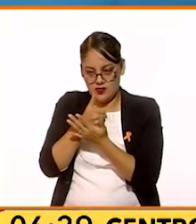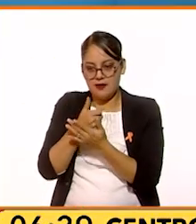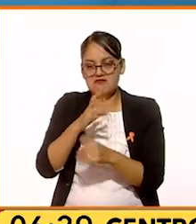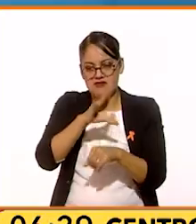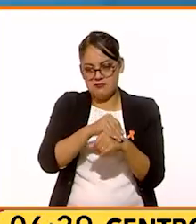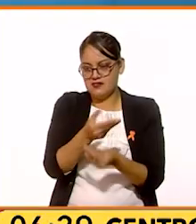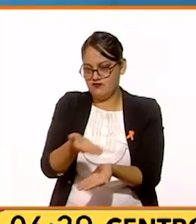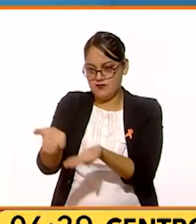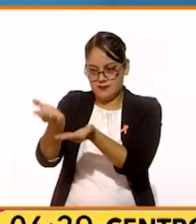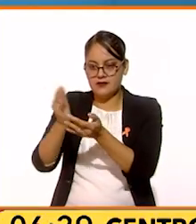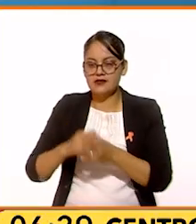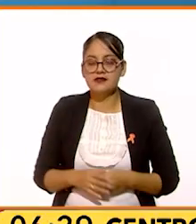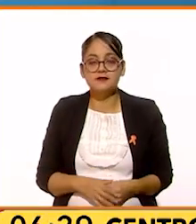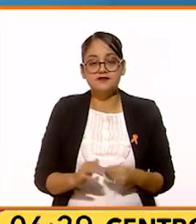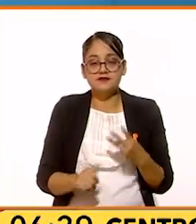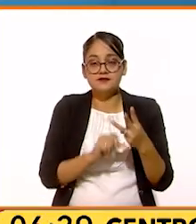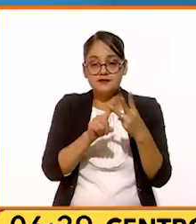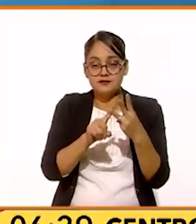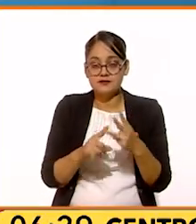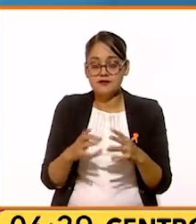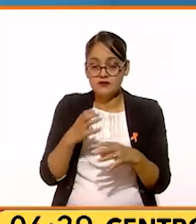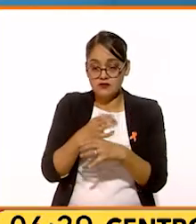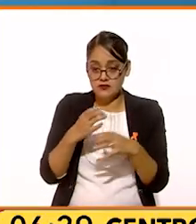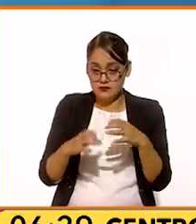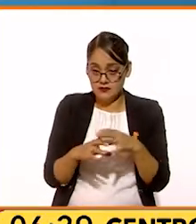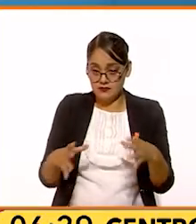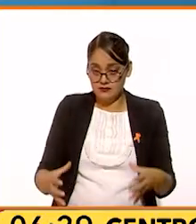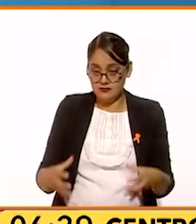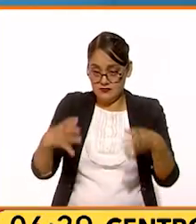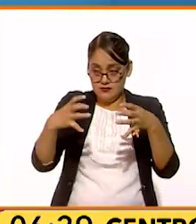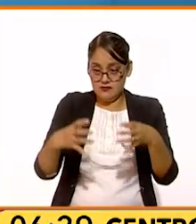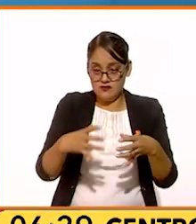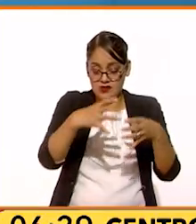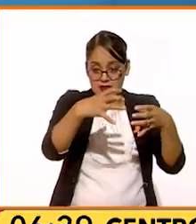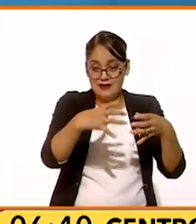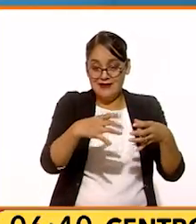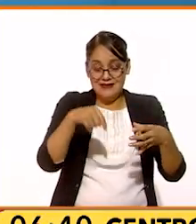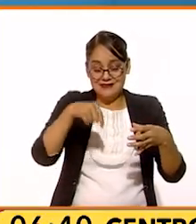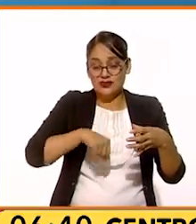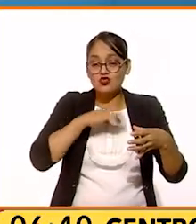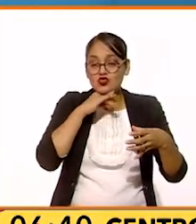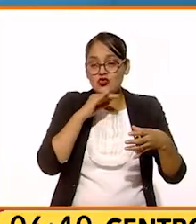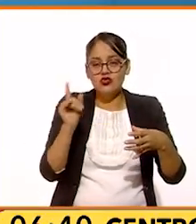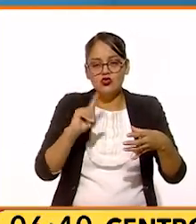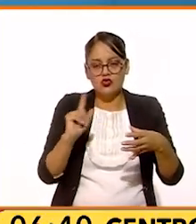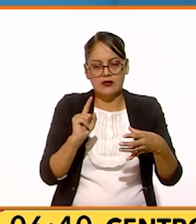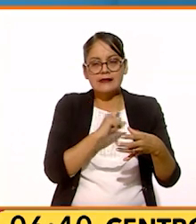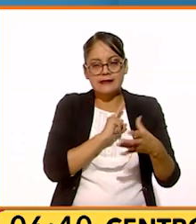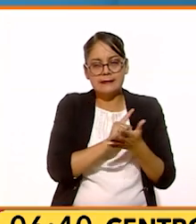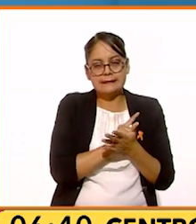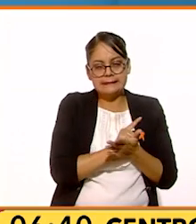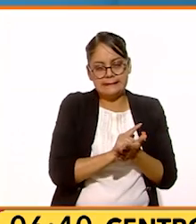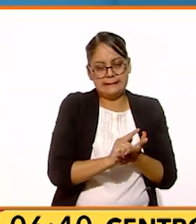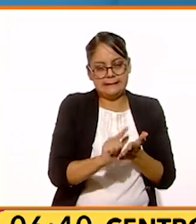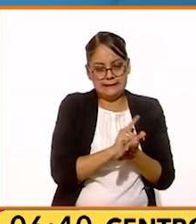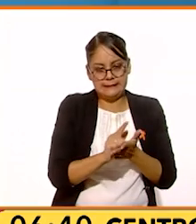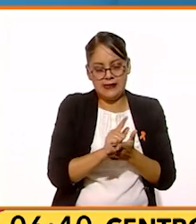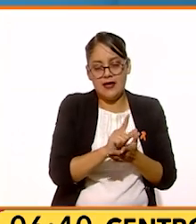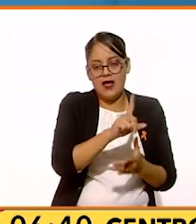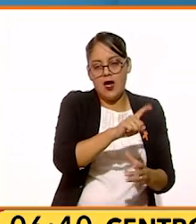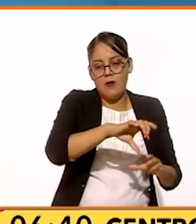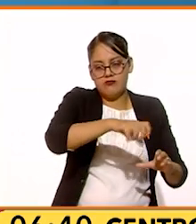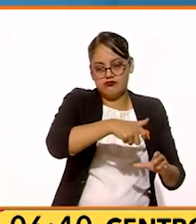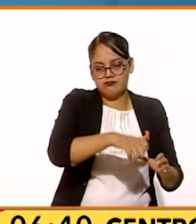evitar que los recipientes de agua estén sucios, sino que se mantengan limpios, que se